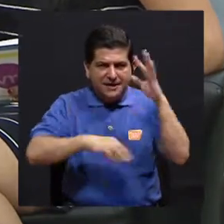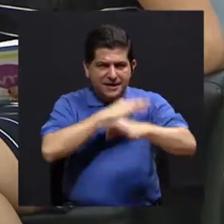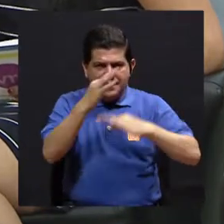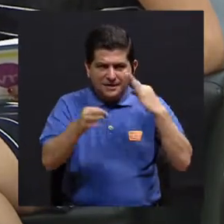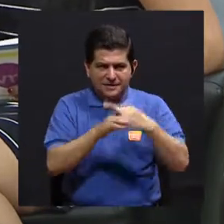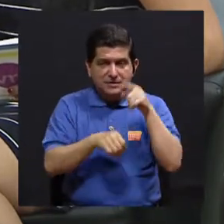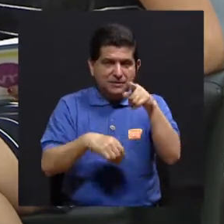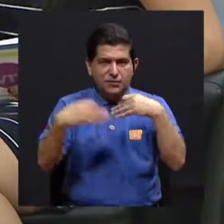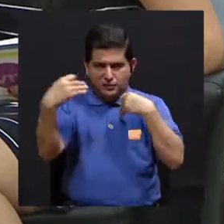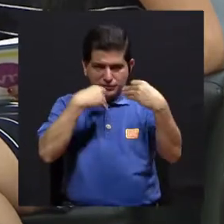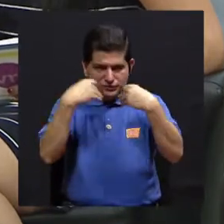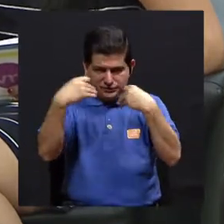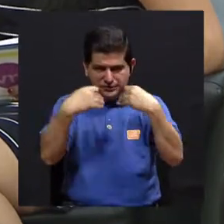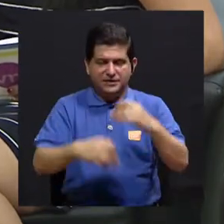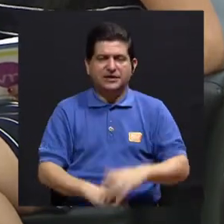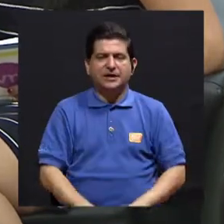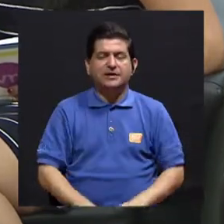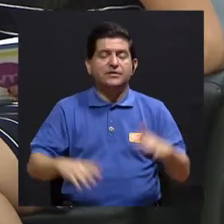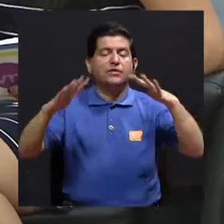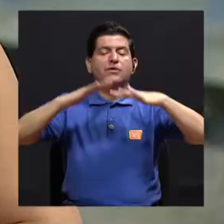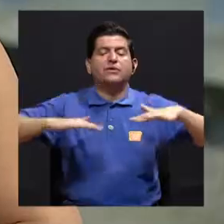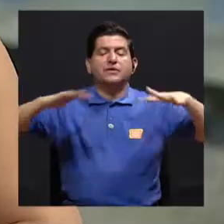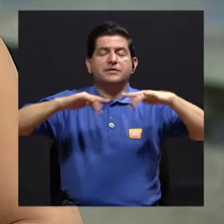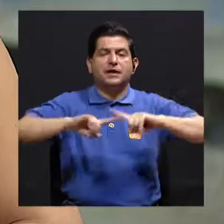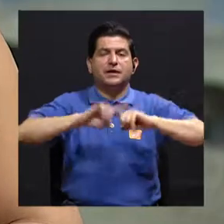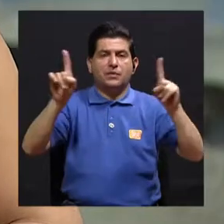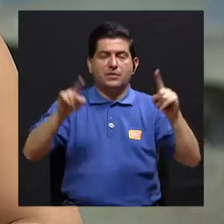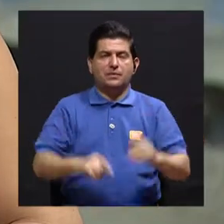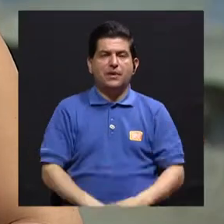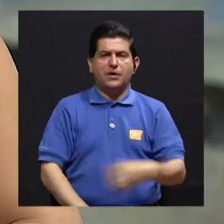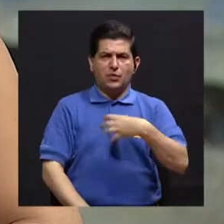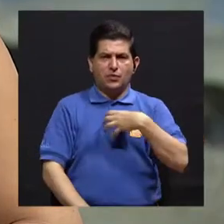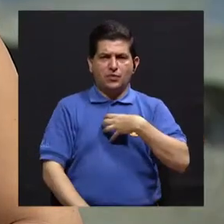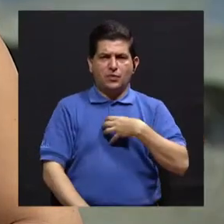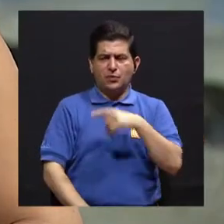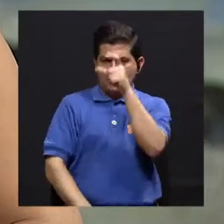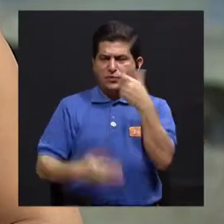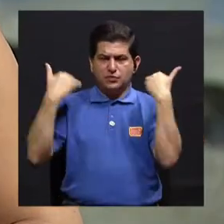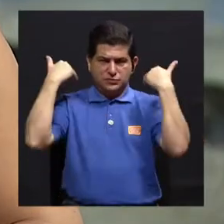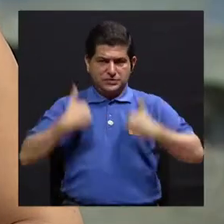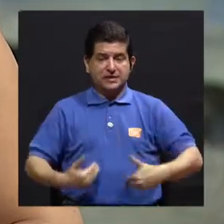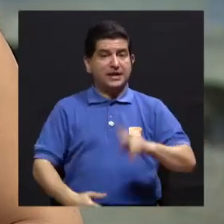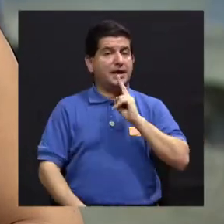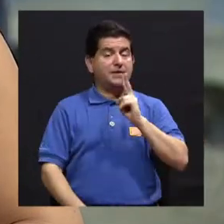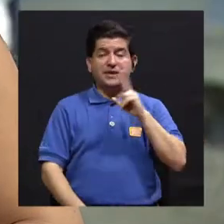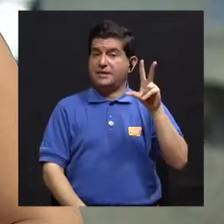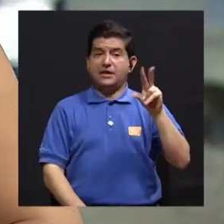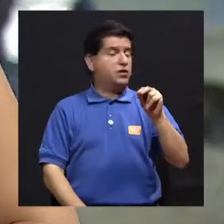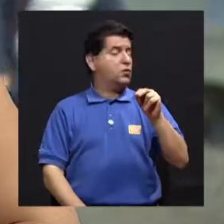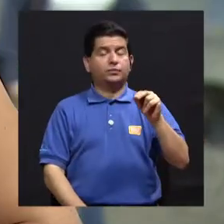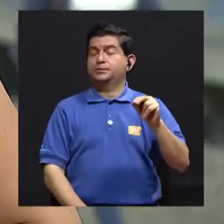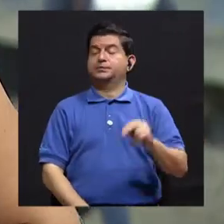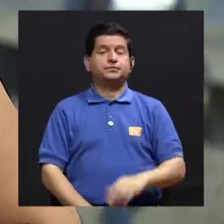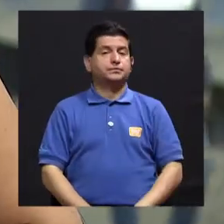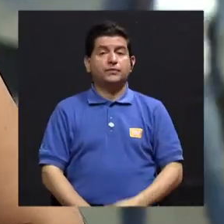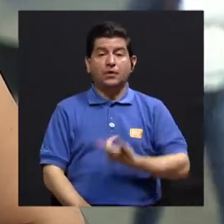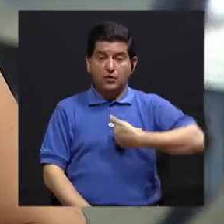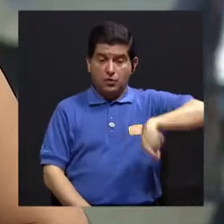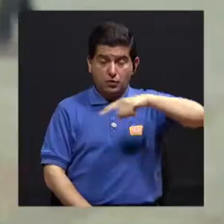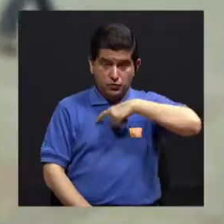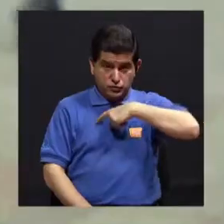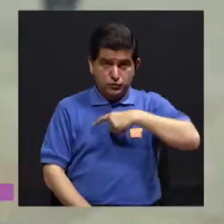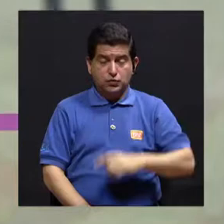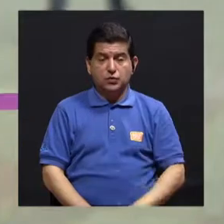parásitos, según lo que nos ha explicado, doctor, en el medio externo, pero uh-huh. ¿Hay algunos propios del ser humano? En realidad no. Okay. Nosotros